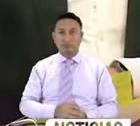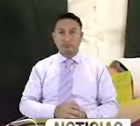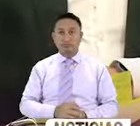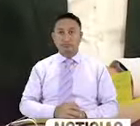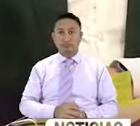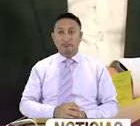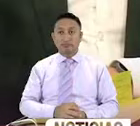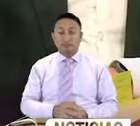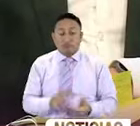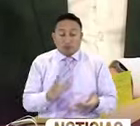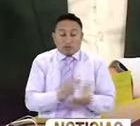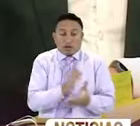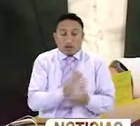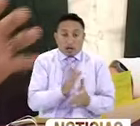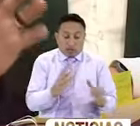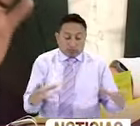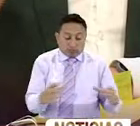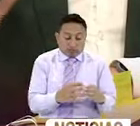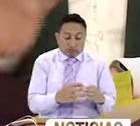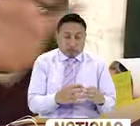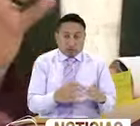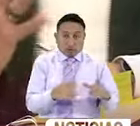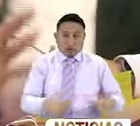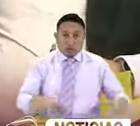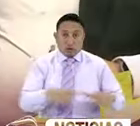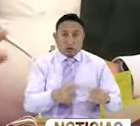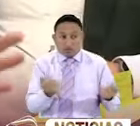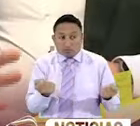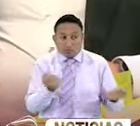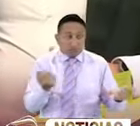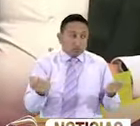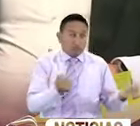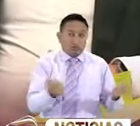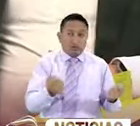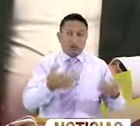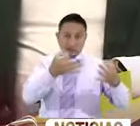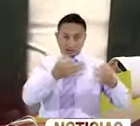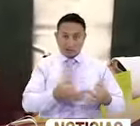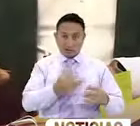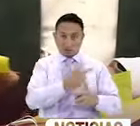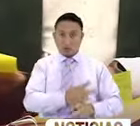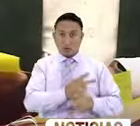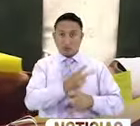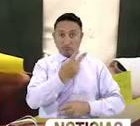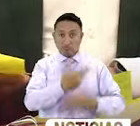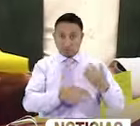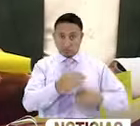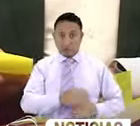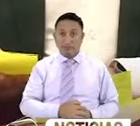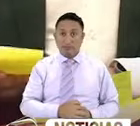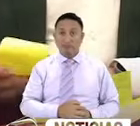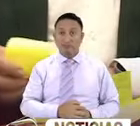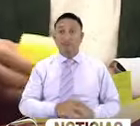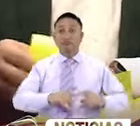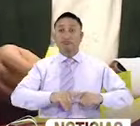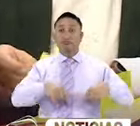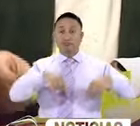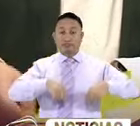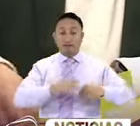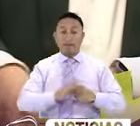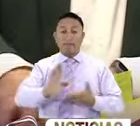sea este lugar donde tengamos ciertos mecanismos que nos permitan garantizar la protección de nuestros niños, niñas y adolescentes, sino también que los barrios,